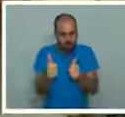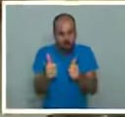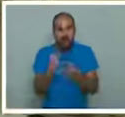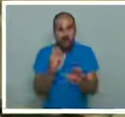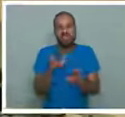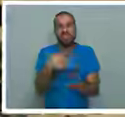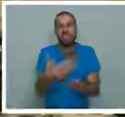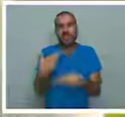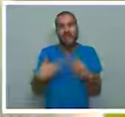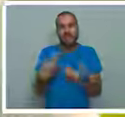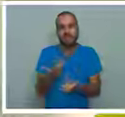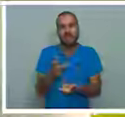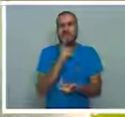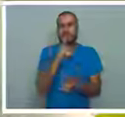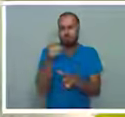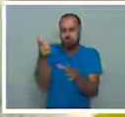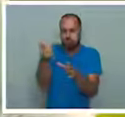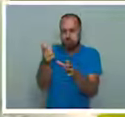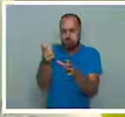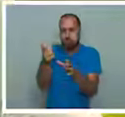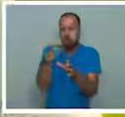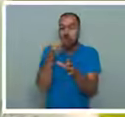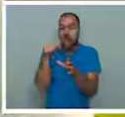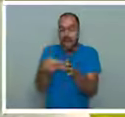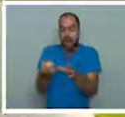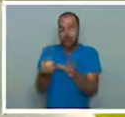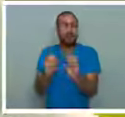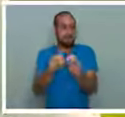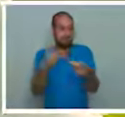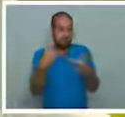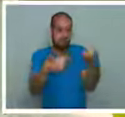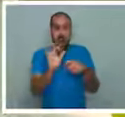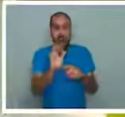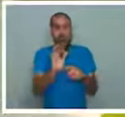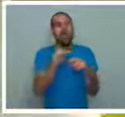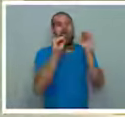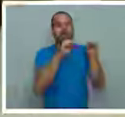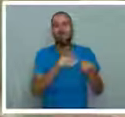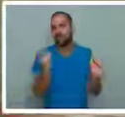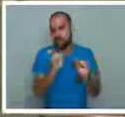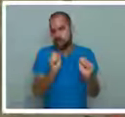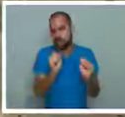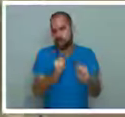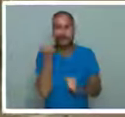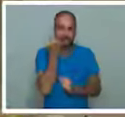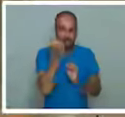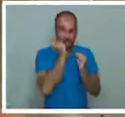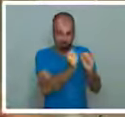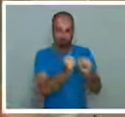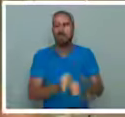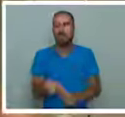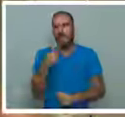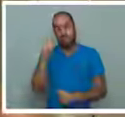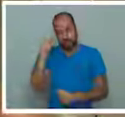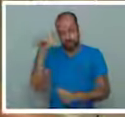posteriormente que motivó a una joven de 34 años a hacer un trabajo como éste y cuánta responsabilidad y entrega te exige bueno ésta ha sido mi único y